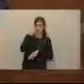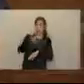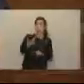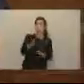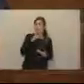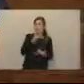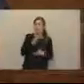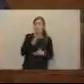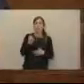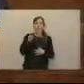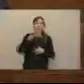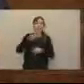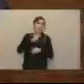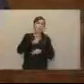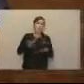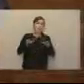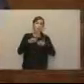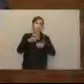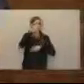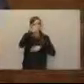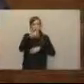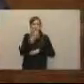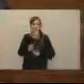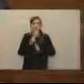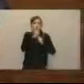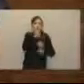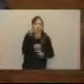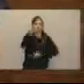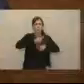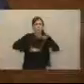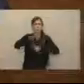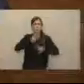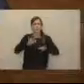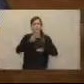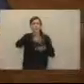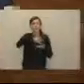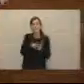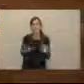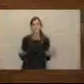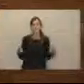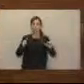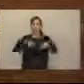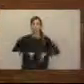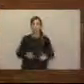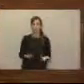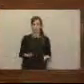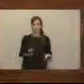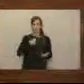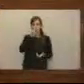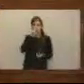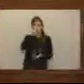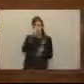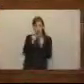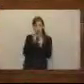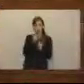PSOE una situación de colapso en dependencia que puso en peligro la sostenibilidad del sistema. Se lo recuerdo brevemente, por si ayer alguna de su